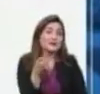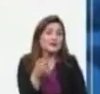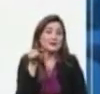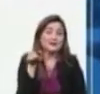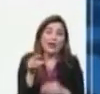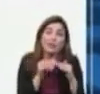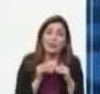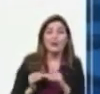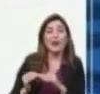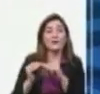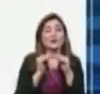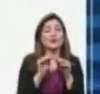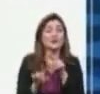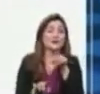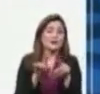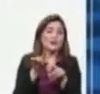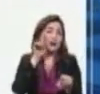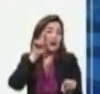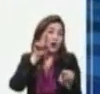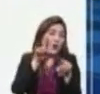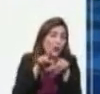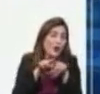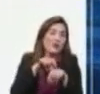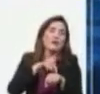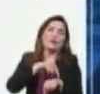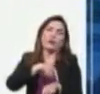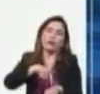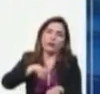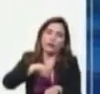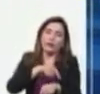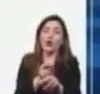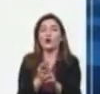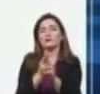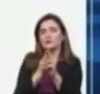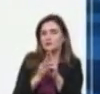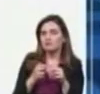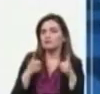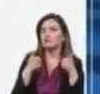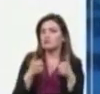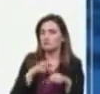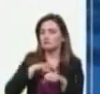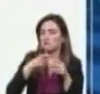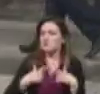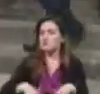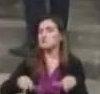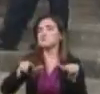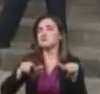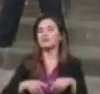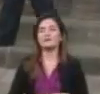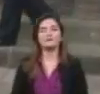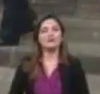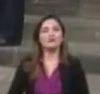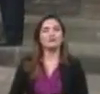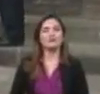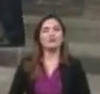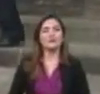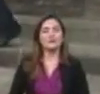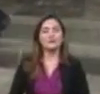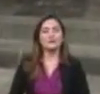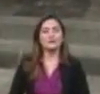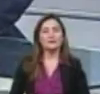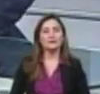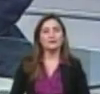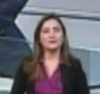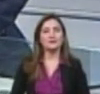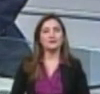en democracia a veces lograr acuerdos tarda más, pero los resultados son de largo plazo. En Quito, Andrea Sabaniego, 24